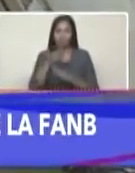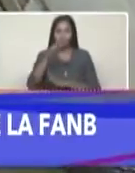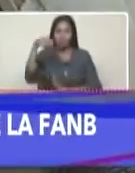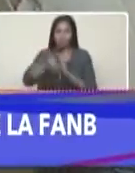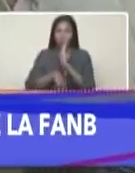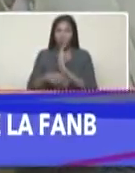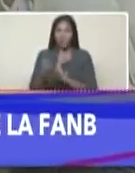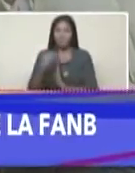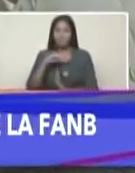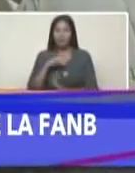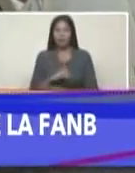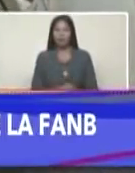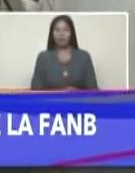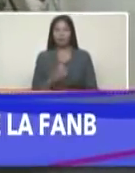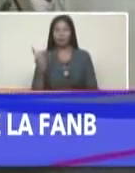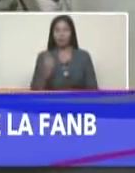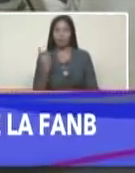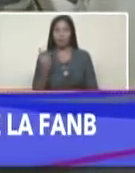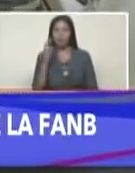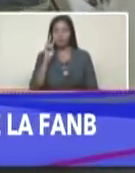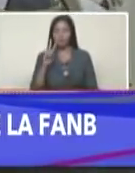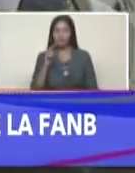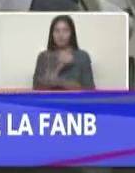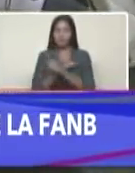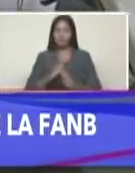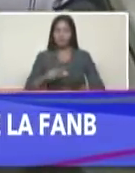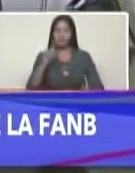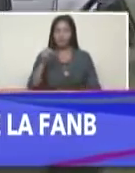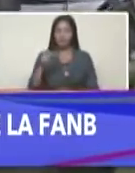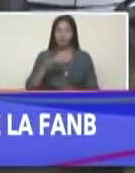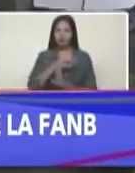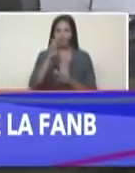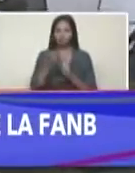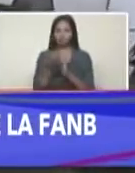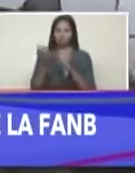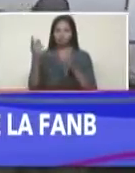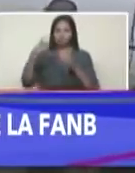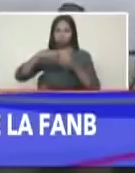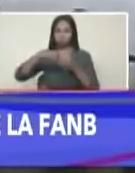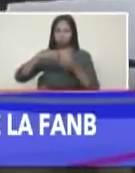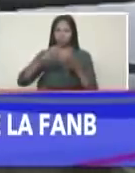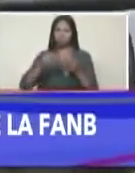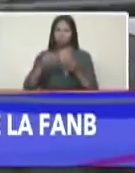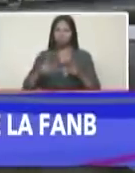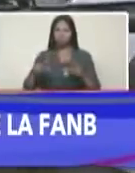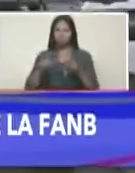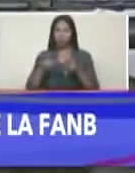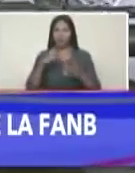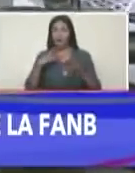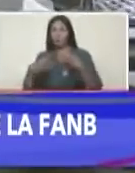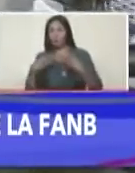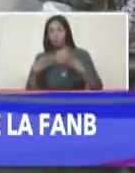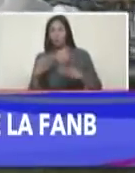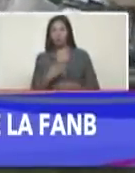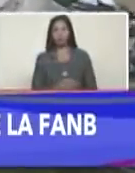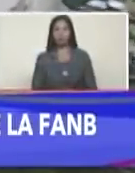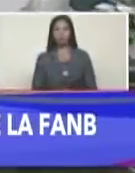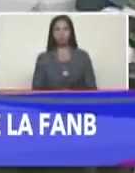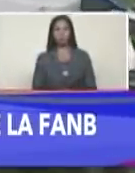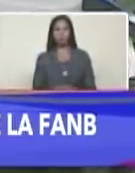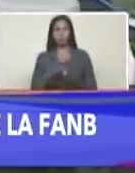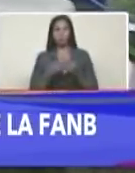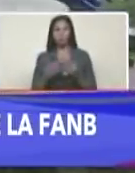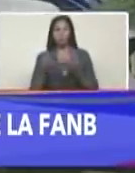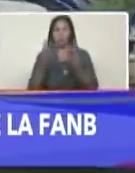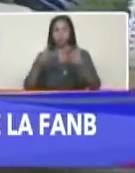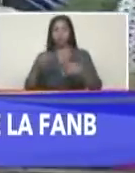allá, y no solamente en el campo militar, sino integrarnos también al campo popular, de la